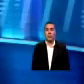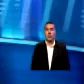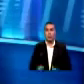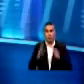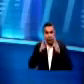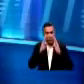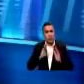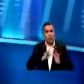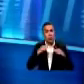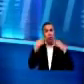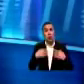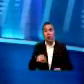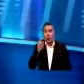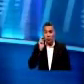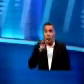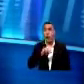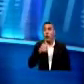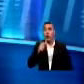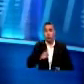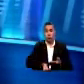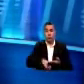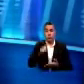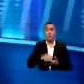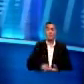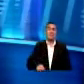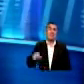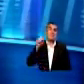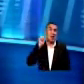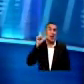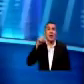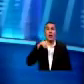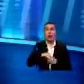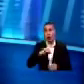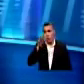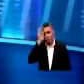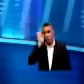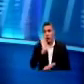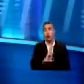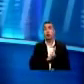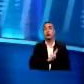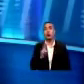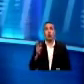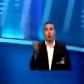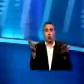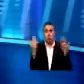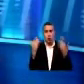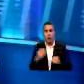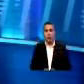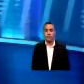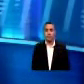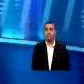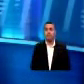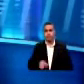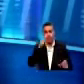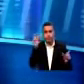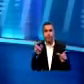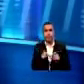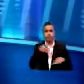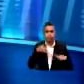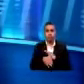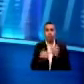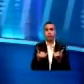Y atención con esto, al descubierto otro contrato millonario en el hospital del IES Teodoro Maldonado Carbo, sur de Guayaquil. La Fiscalía interviene a